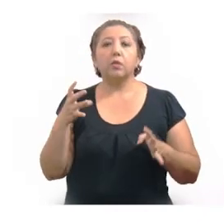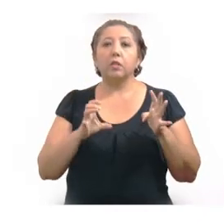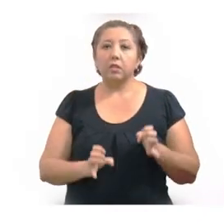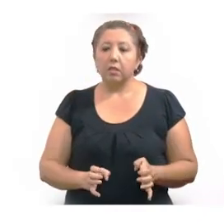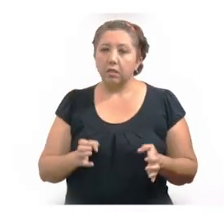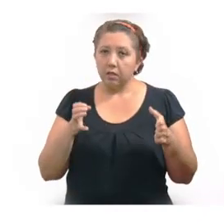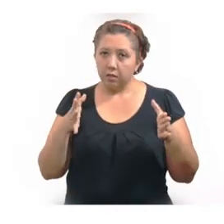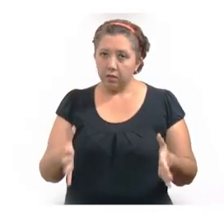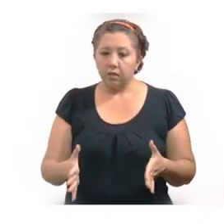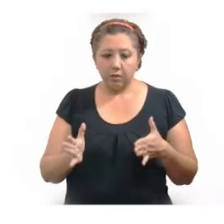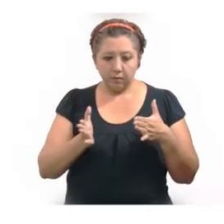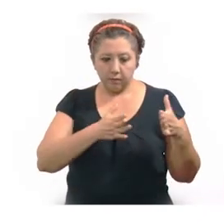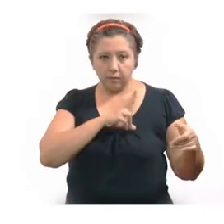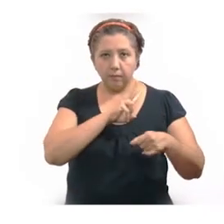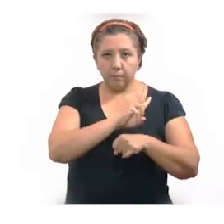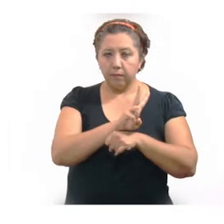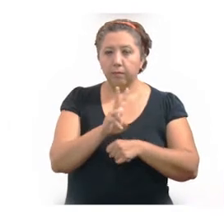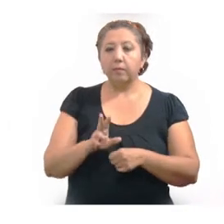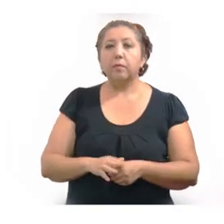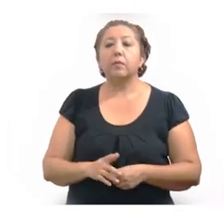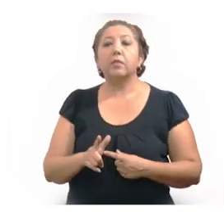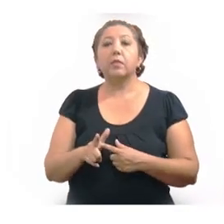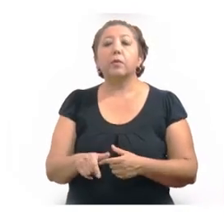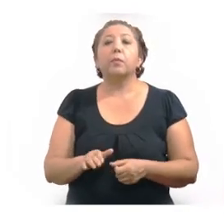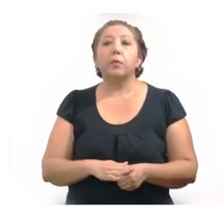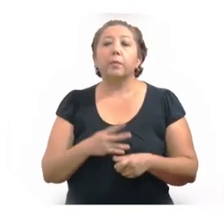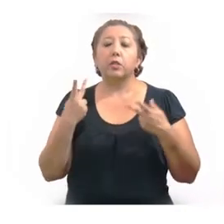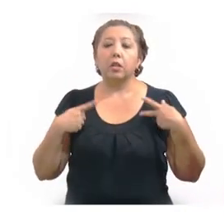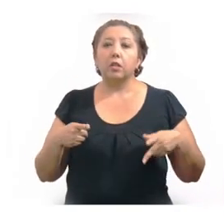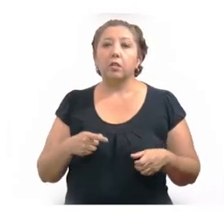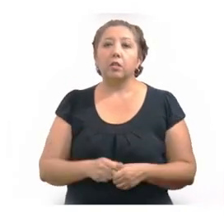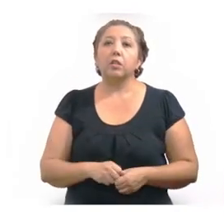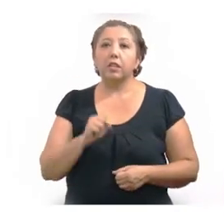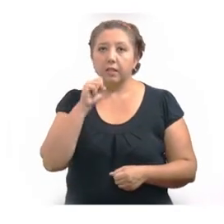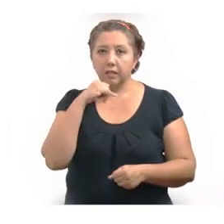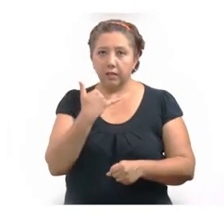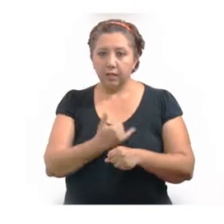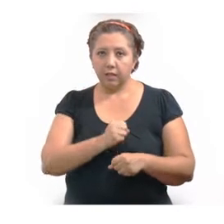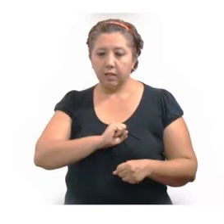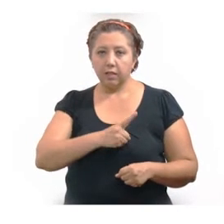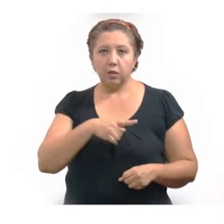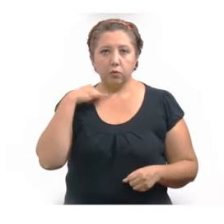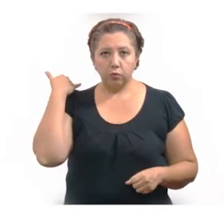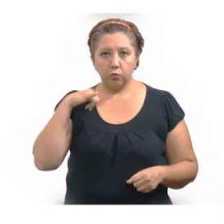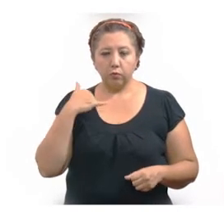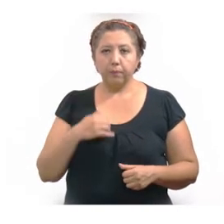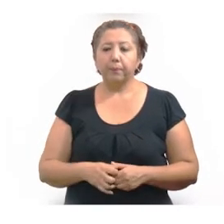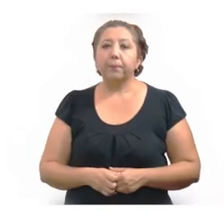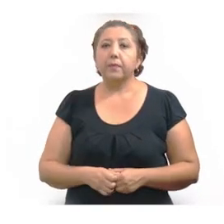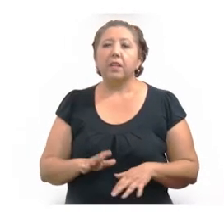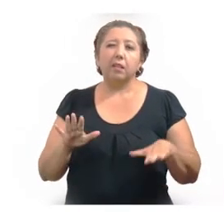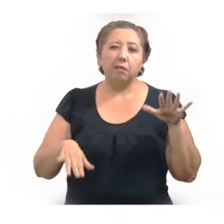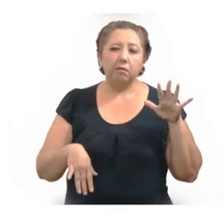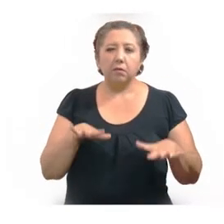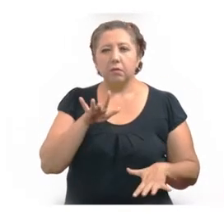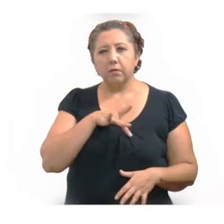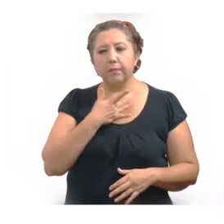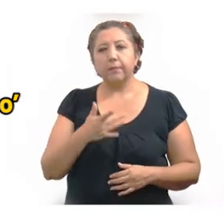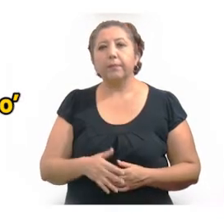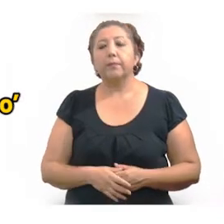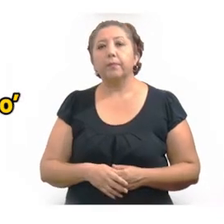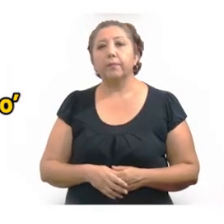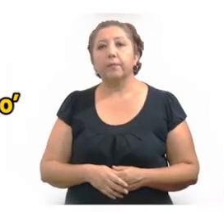están estables, aislados, monitoreados constantemente por personal médico de la Secretaría de Salud. Presentan síntomas